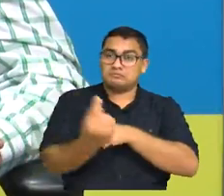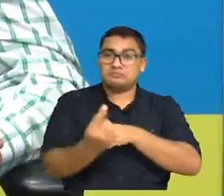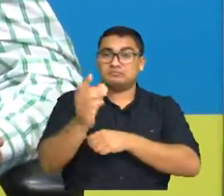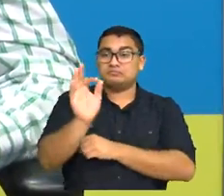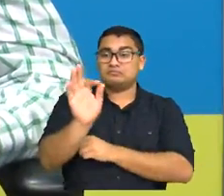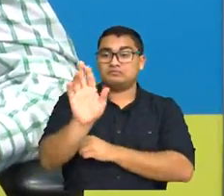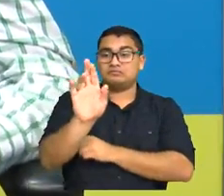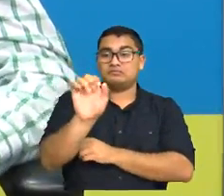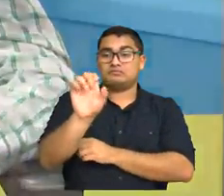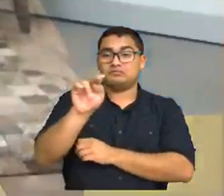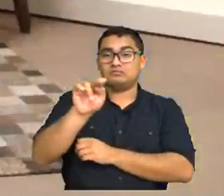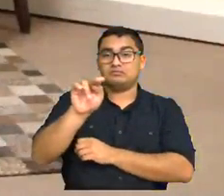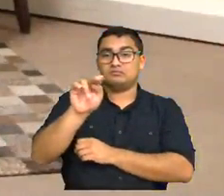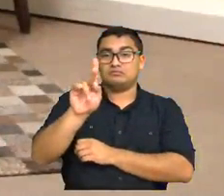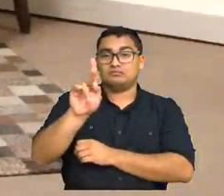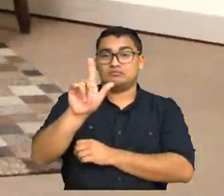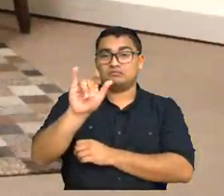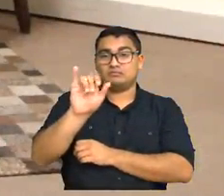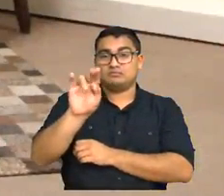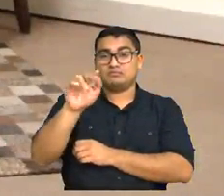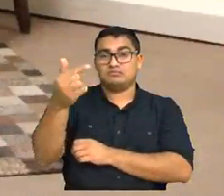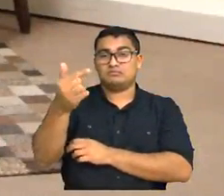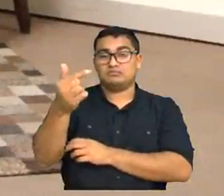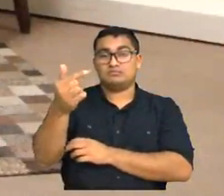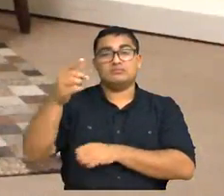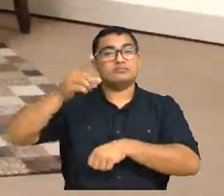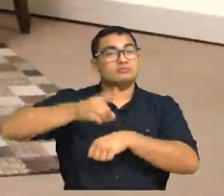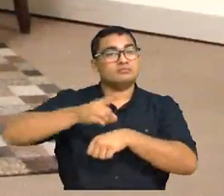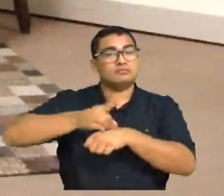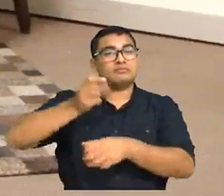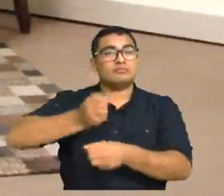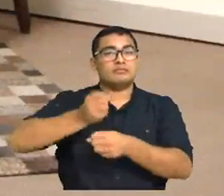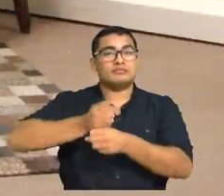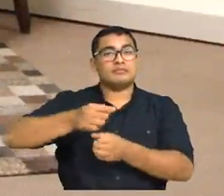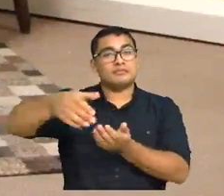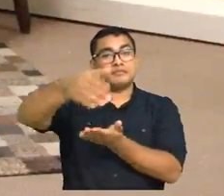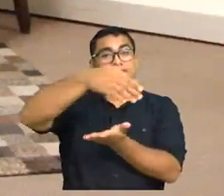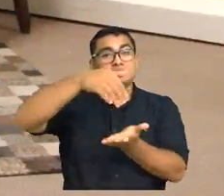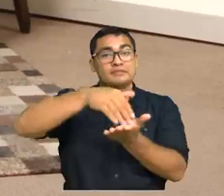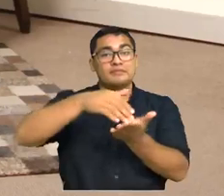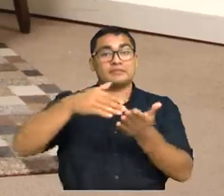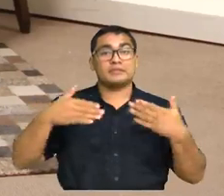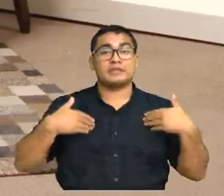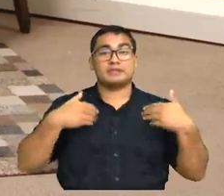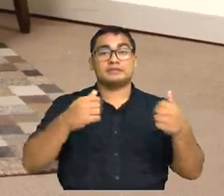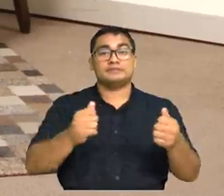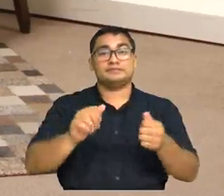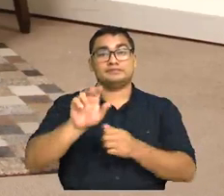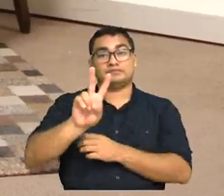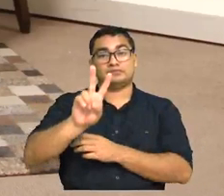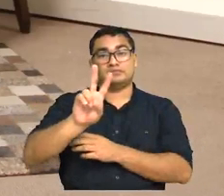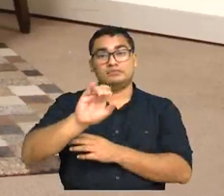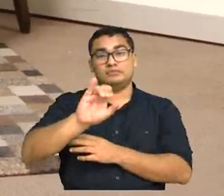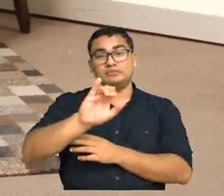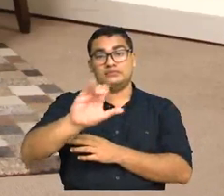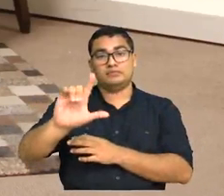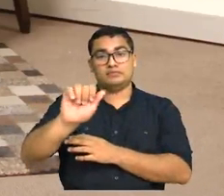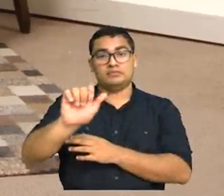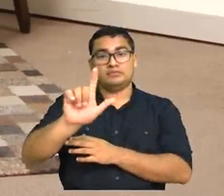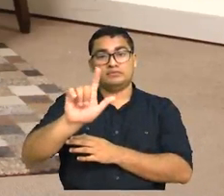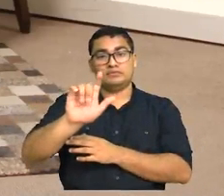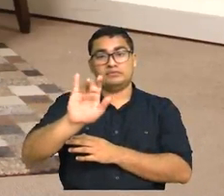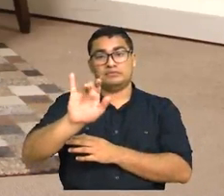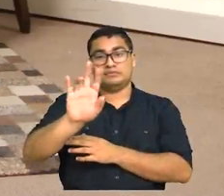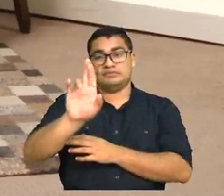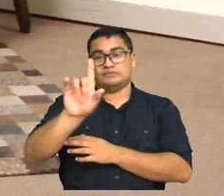quien es parte del equipo médico del Centro de Salud Vía Libertad, ubicado en el distrito número 7 de Managua. Bienvenido, doctor,